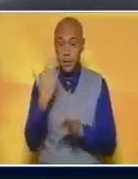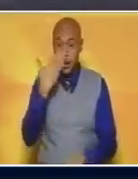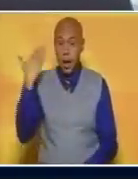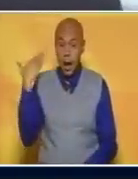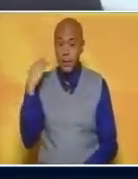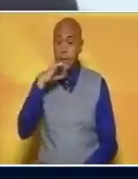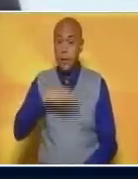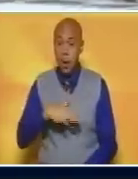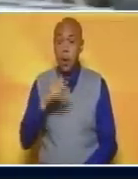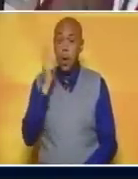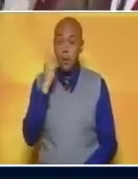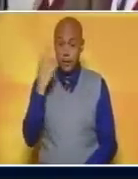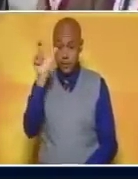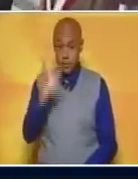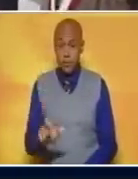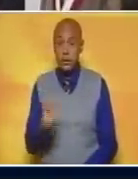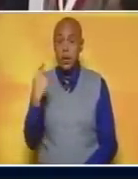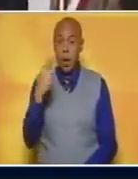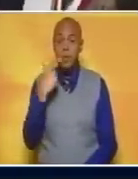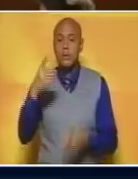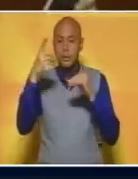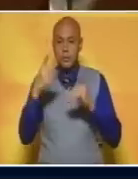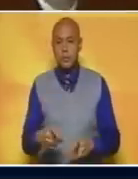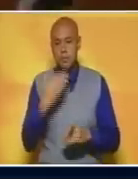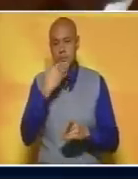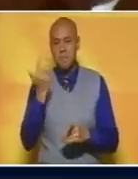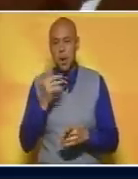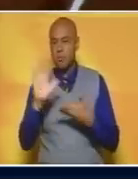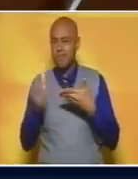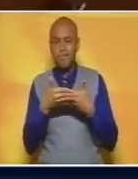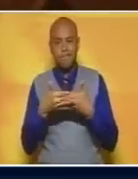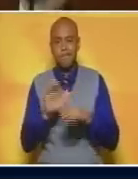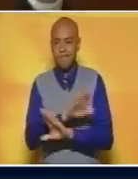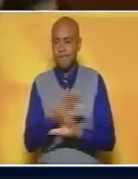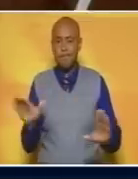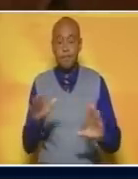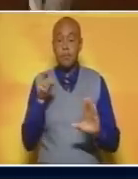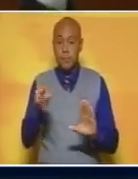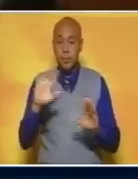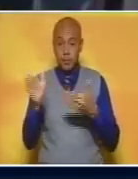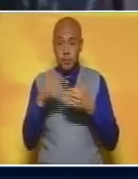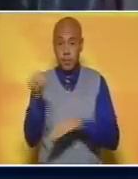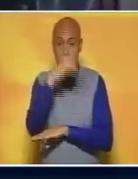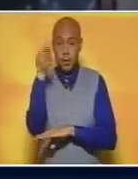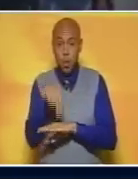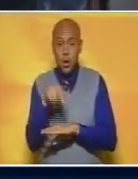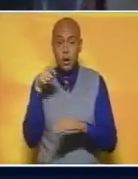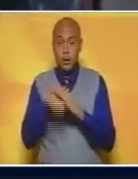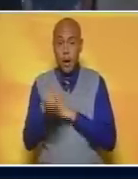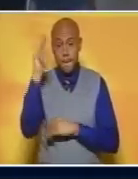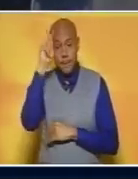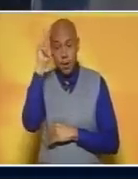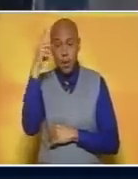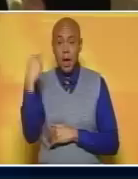mandatario Martín Vizcarra había tomado la decisión del cierre tras considerar que el ente legislativo le había negado en 2 ocasiones